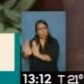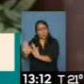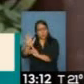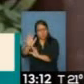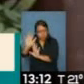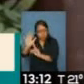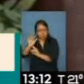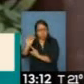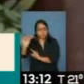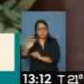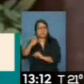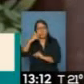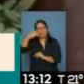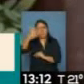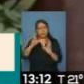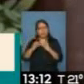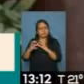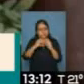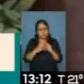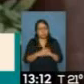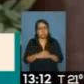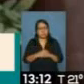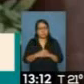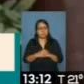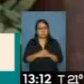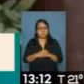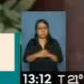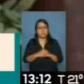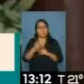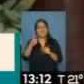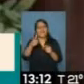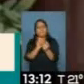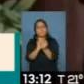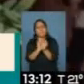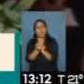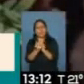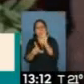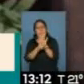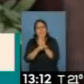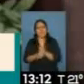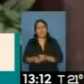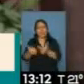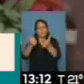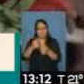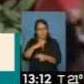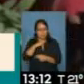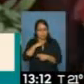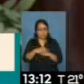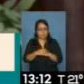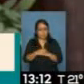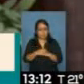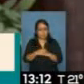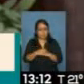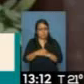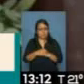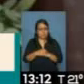y con preferencia para ser tratado en la próxima, que es una modificación de la ley del compre jujeño.